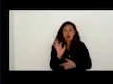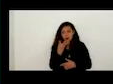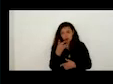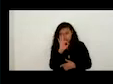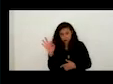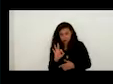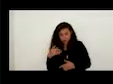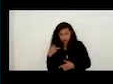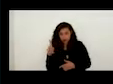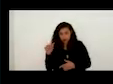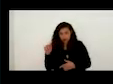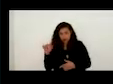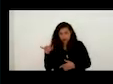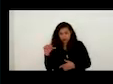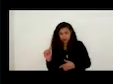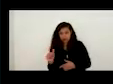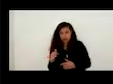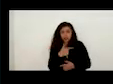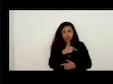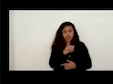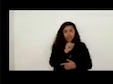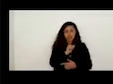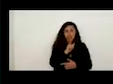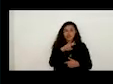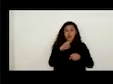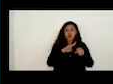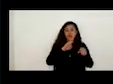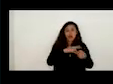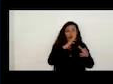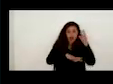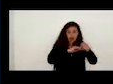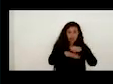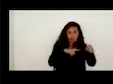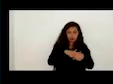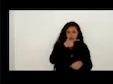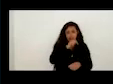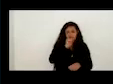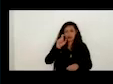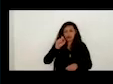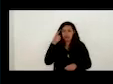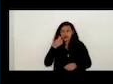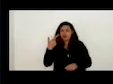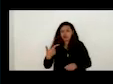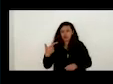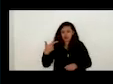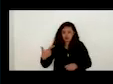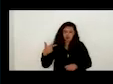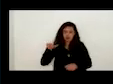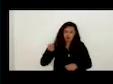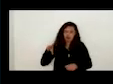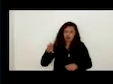aportar desde 7 a 21 gramos. Entonces, sí es importante la combinación, como les mencionaba, de diferentes grupos de